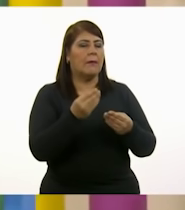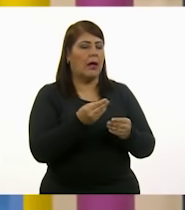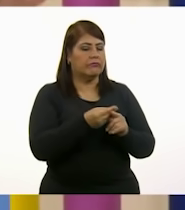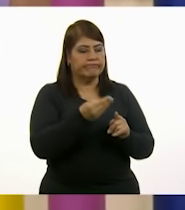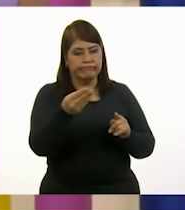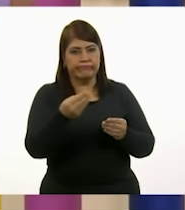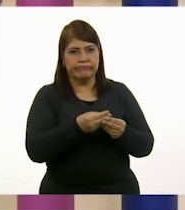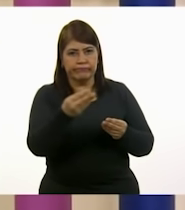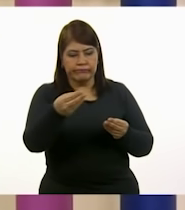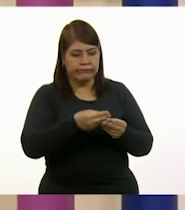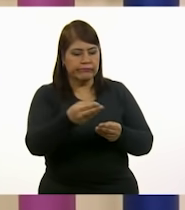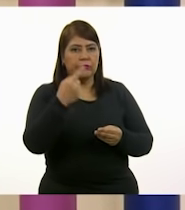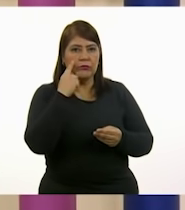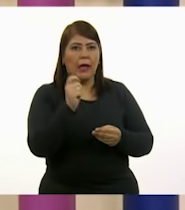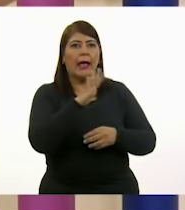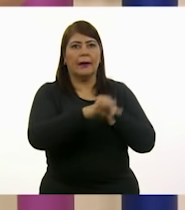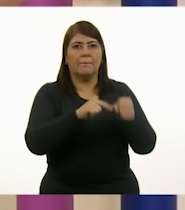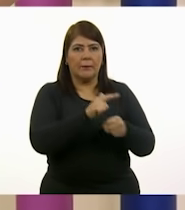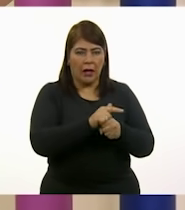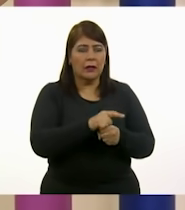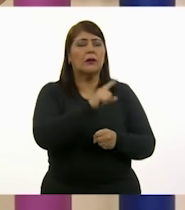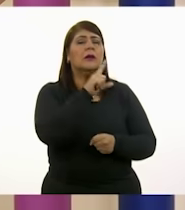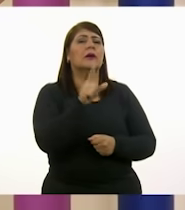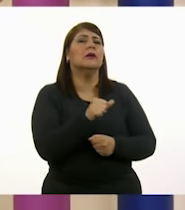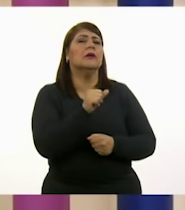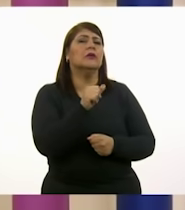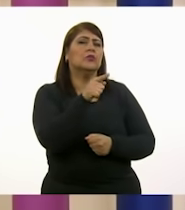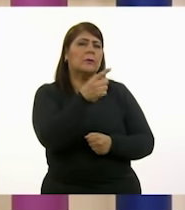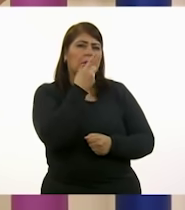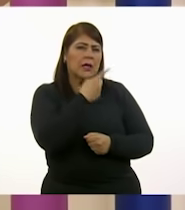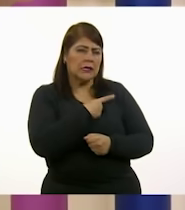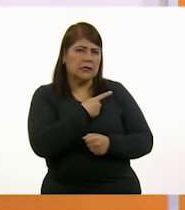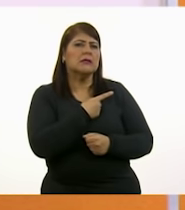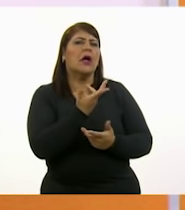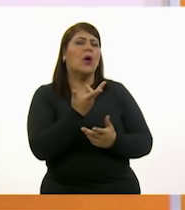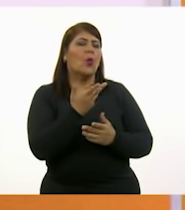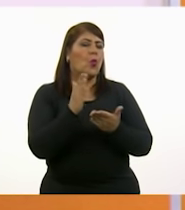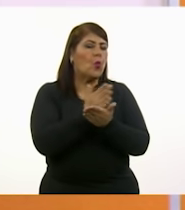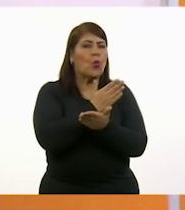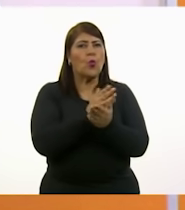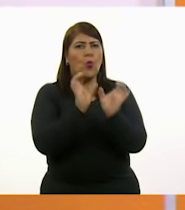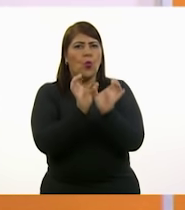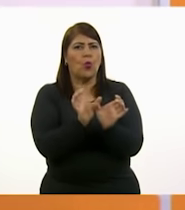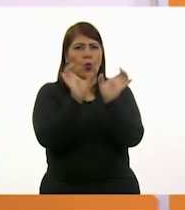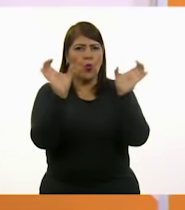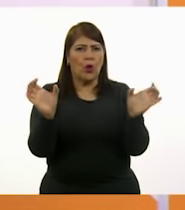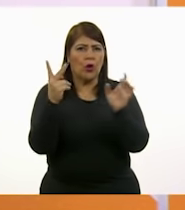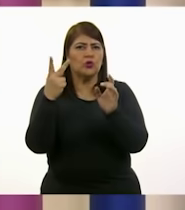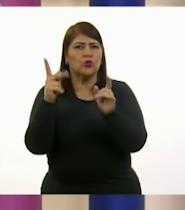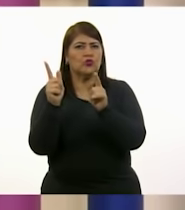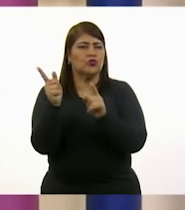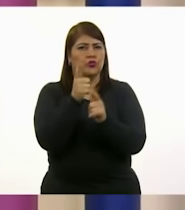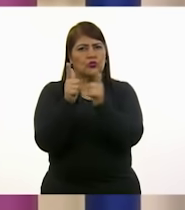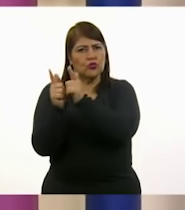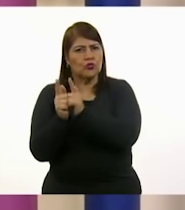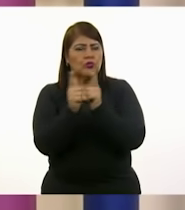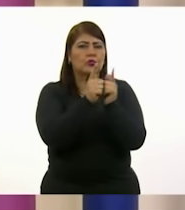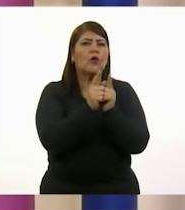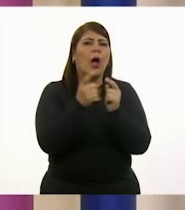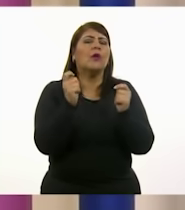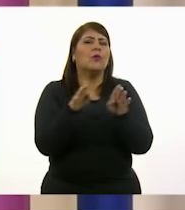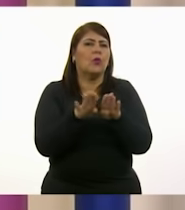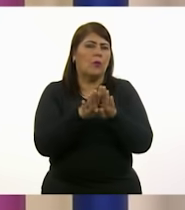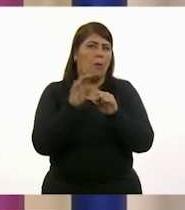animales Y tú me vas a decir en dónde va a ser la clasificación Ah, muy bien, está bien Ok, muy bien Vamos a empezar